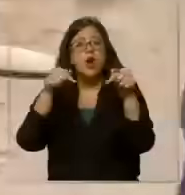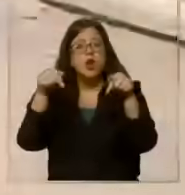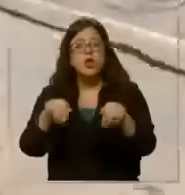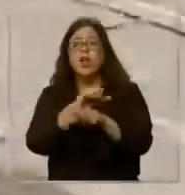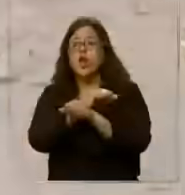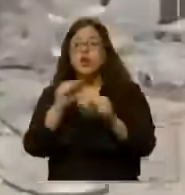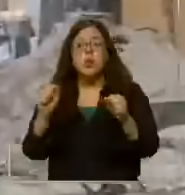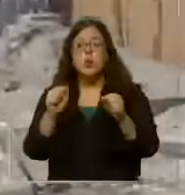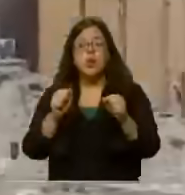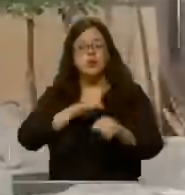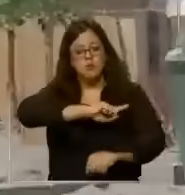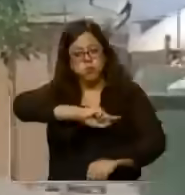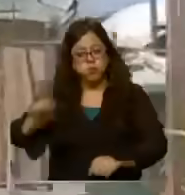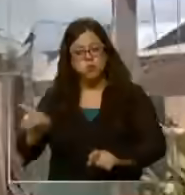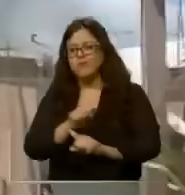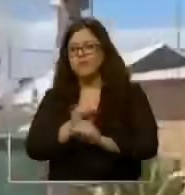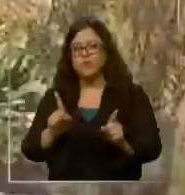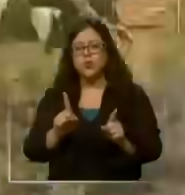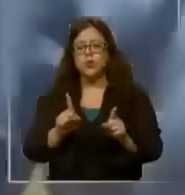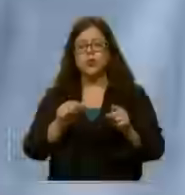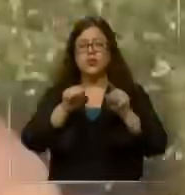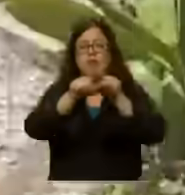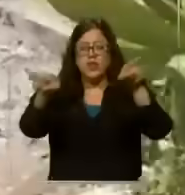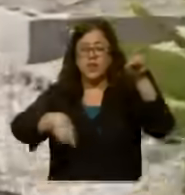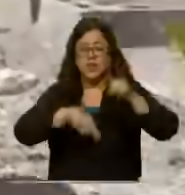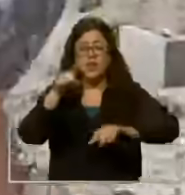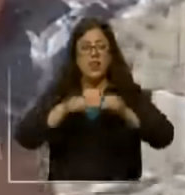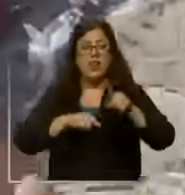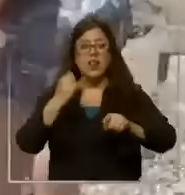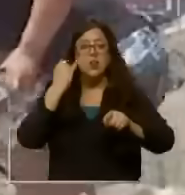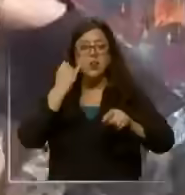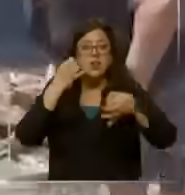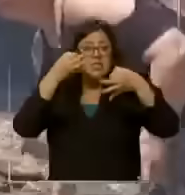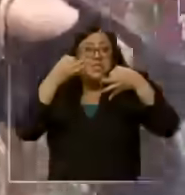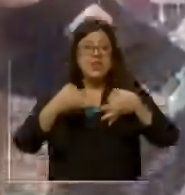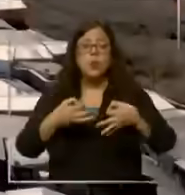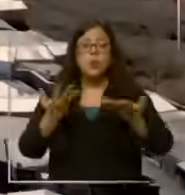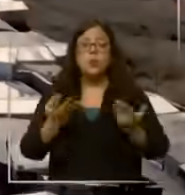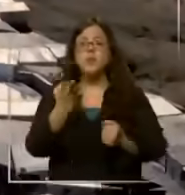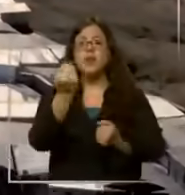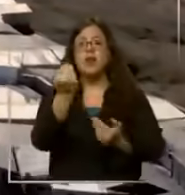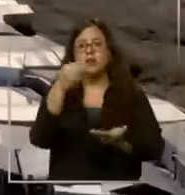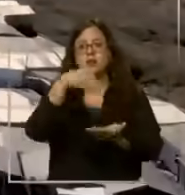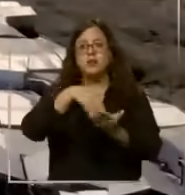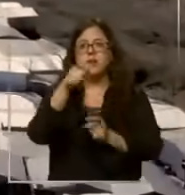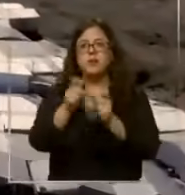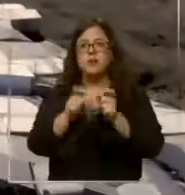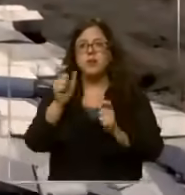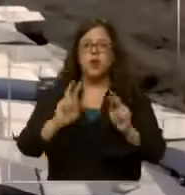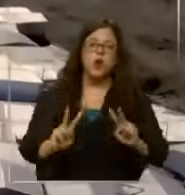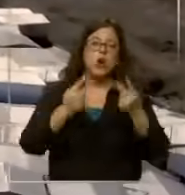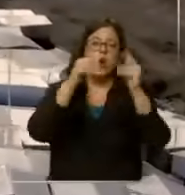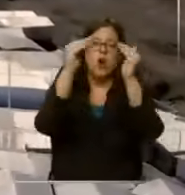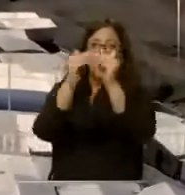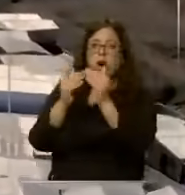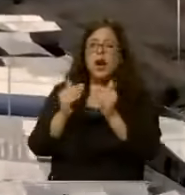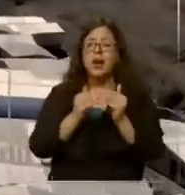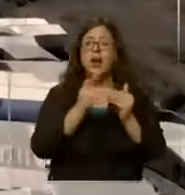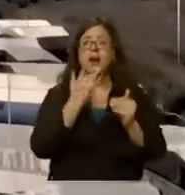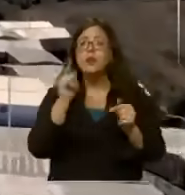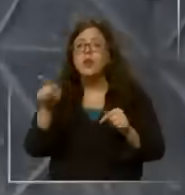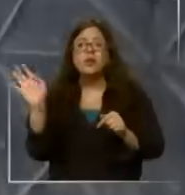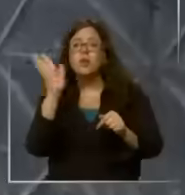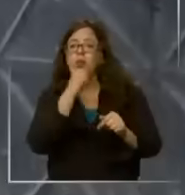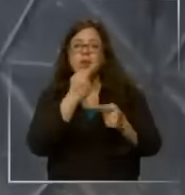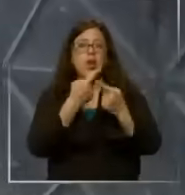pueden llegar y desalojar. Un terreno completamente inseguro para estos 14.000 habitantes que construyeron sus viviendas porque no